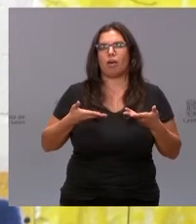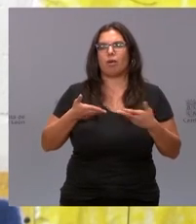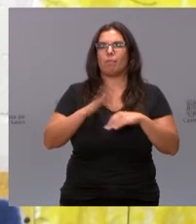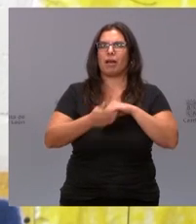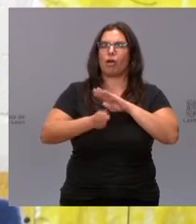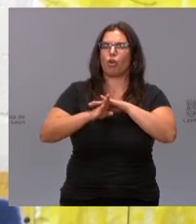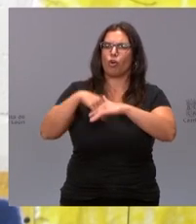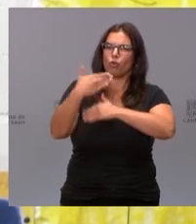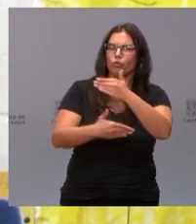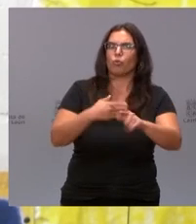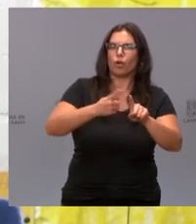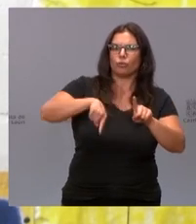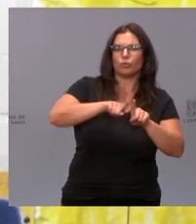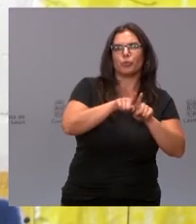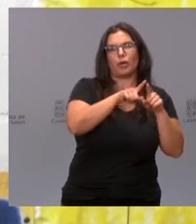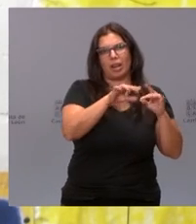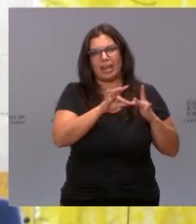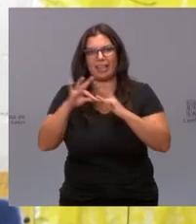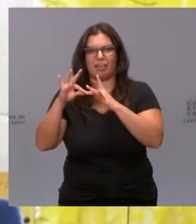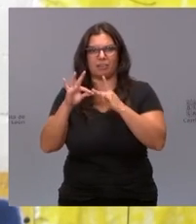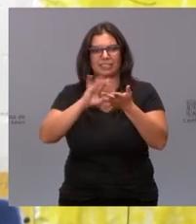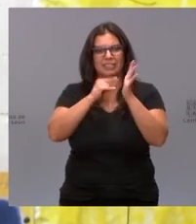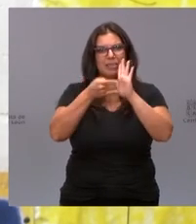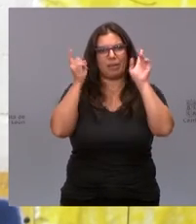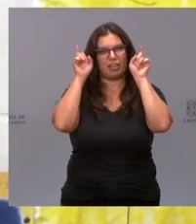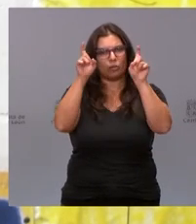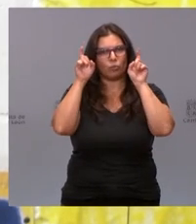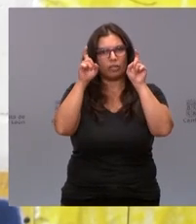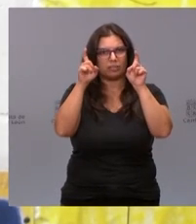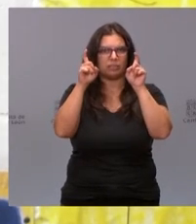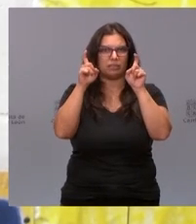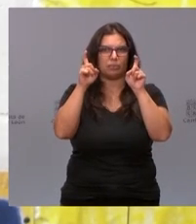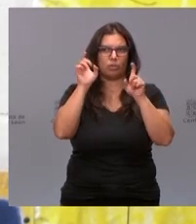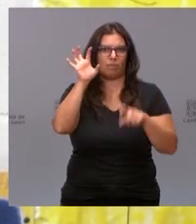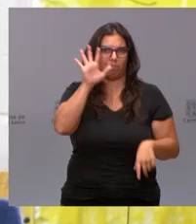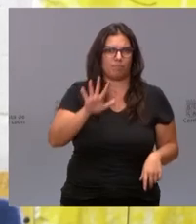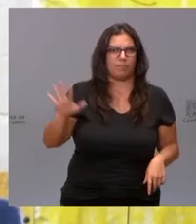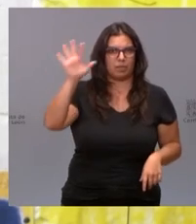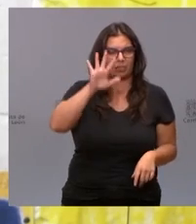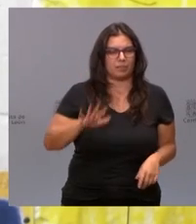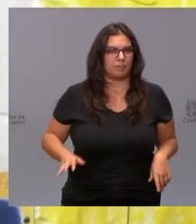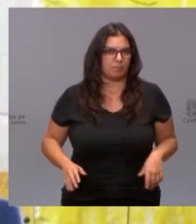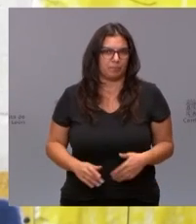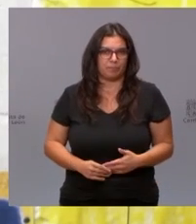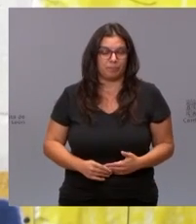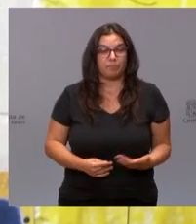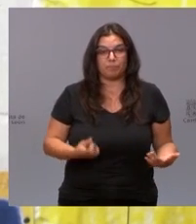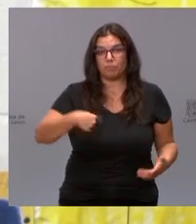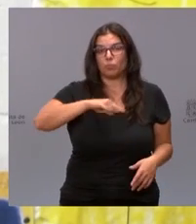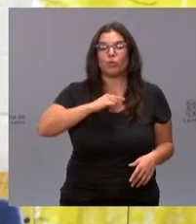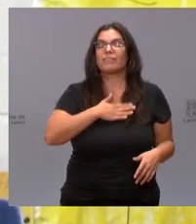en el liderazgo del sistema educativo de nuestra nación. Y bueno, lo que queremos